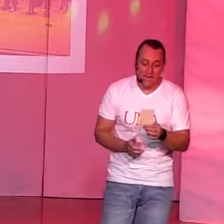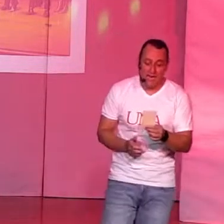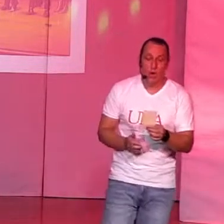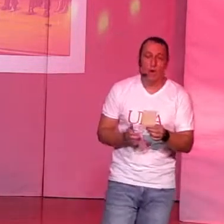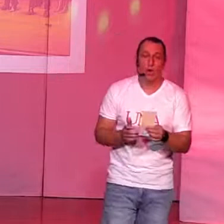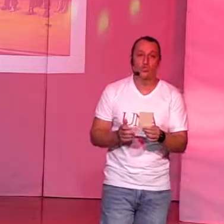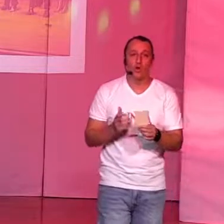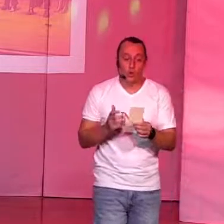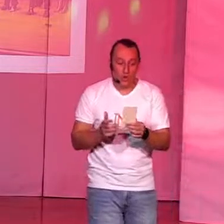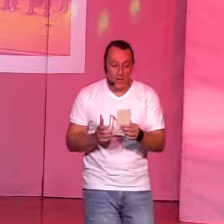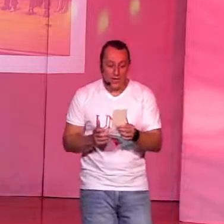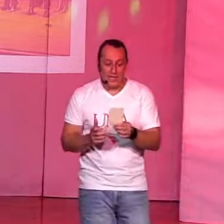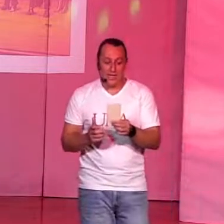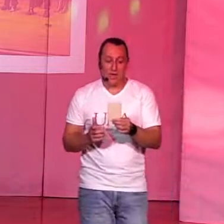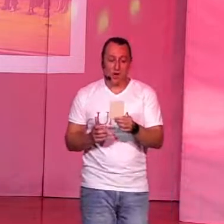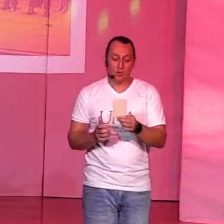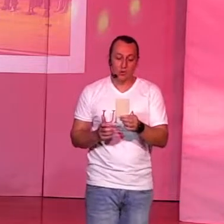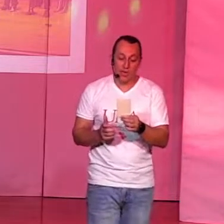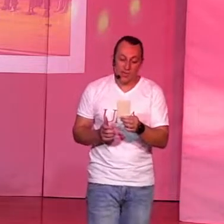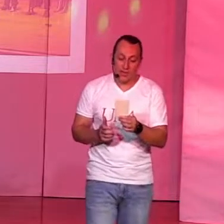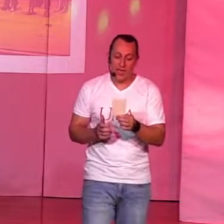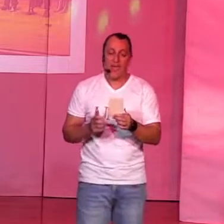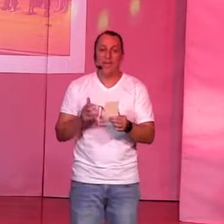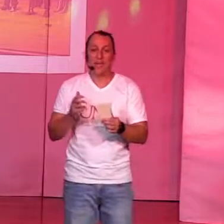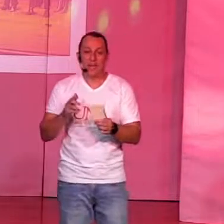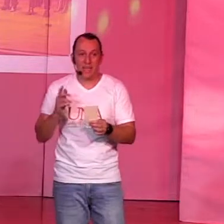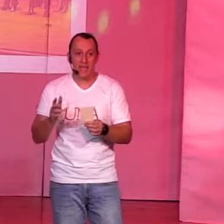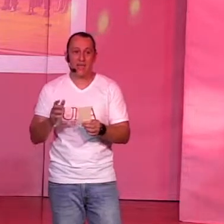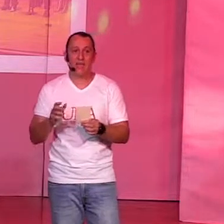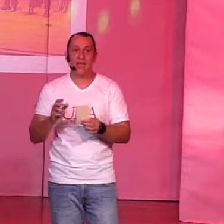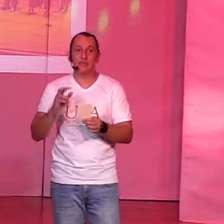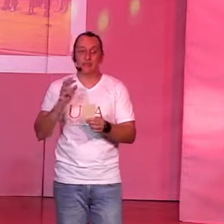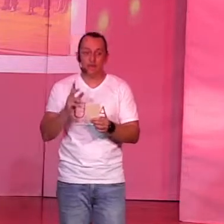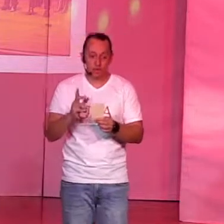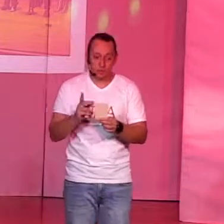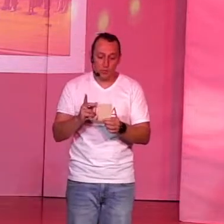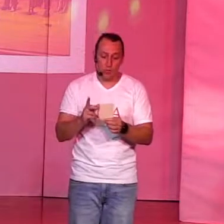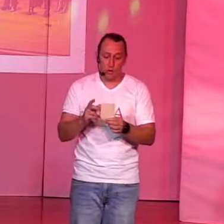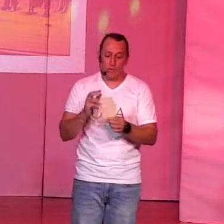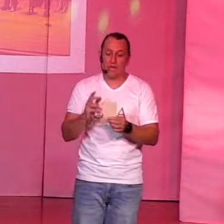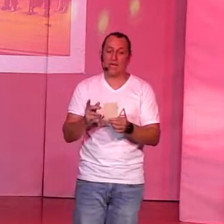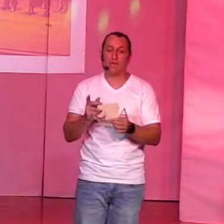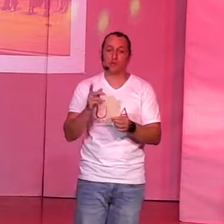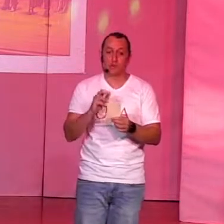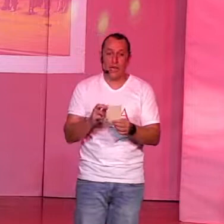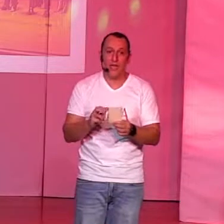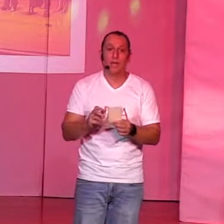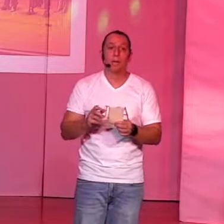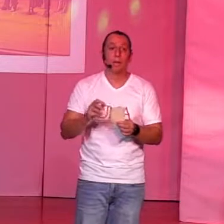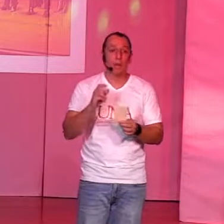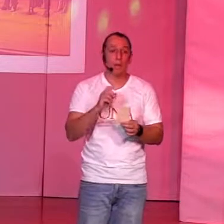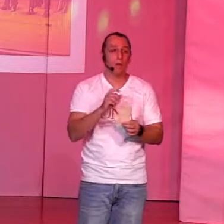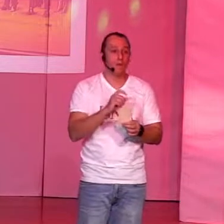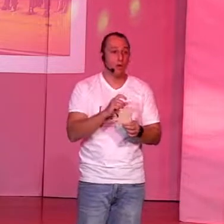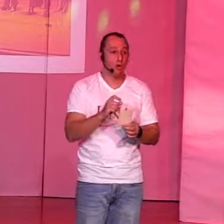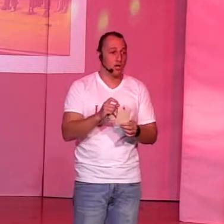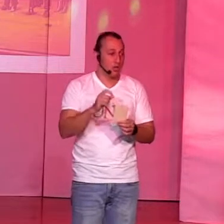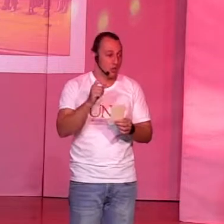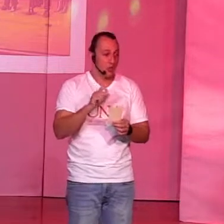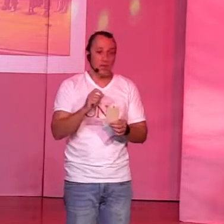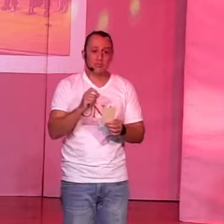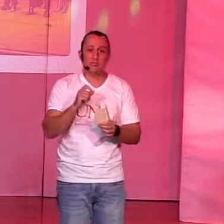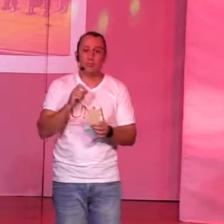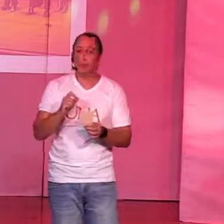a Pelele 8V y a Josué RN. Estos dos, por favor, Pelele y Josué, pongan por